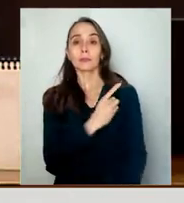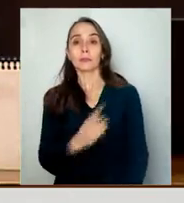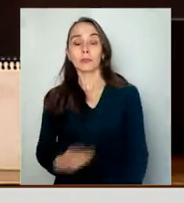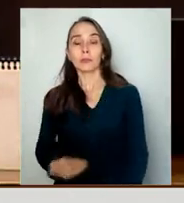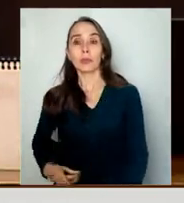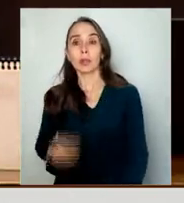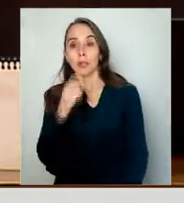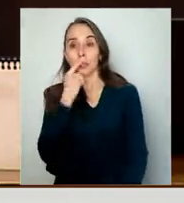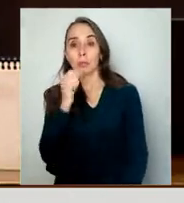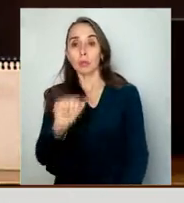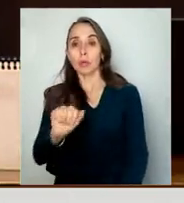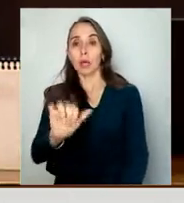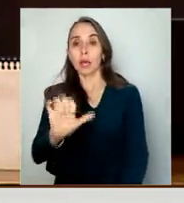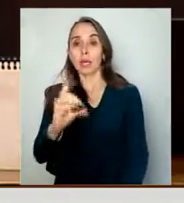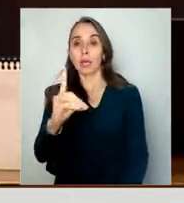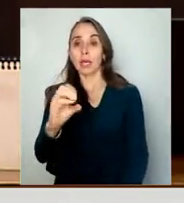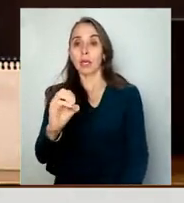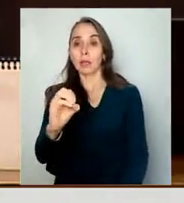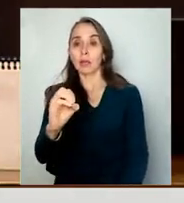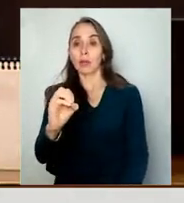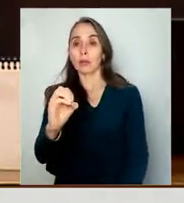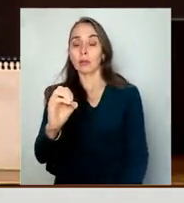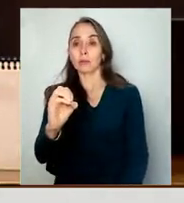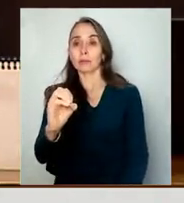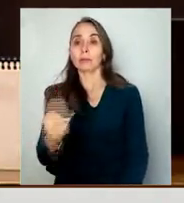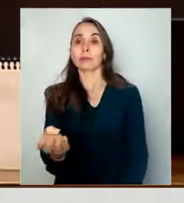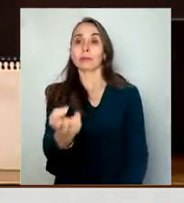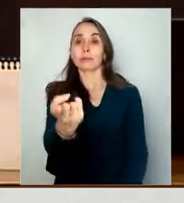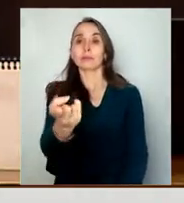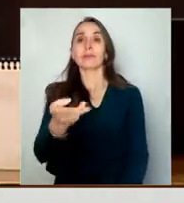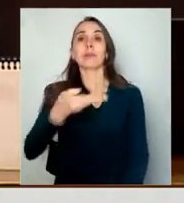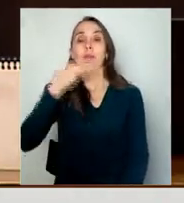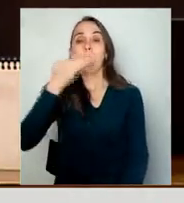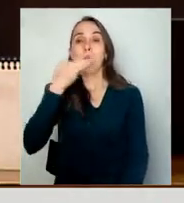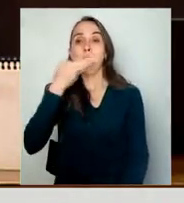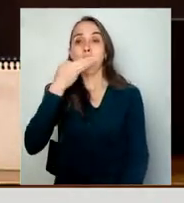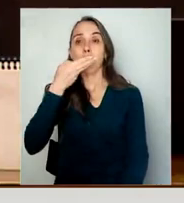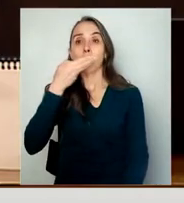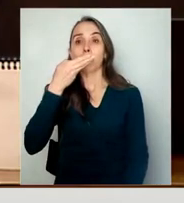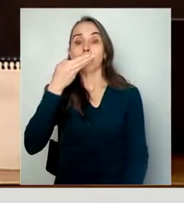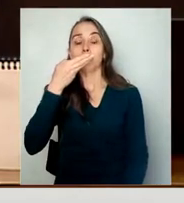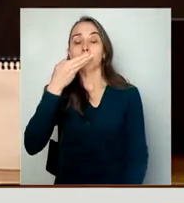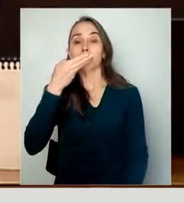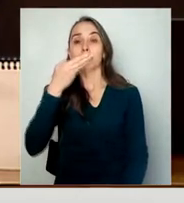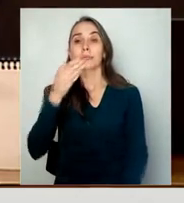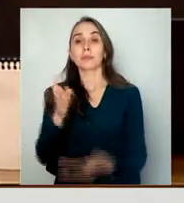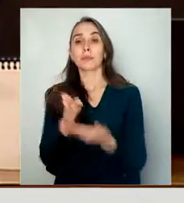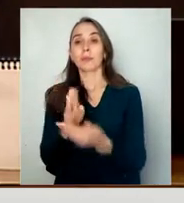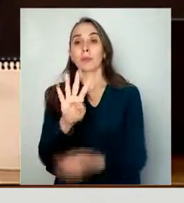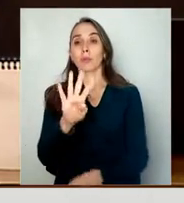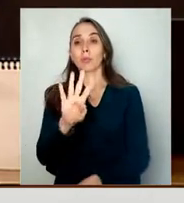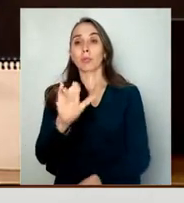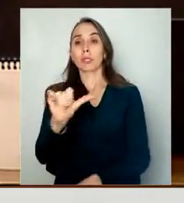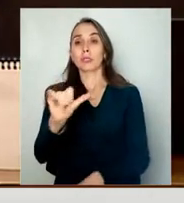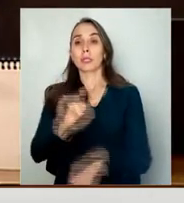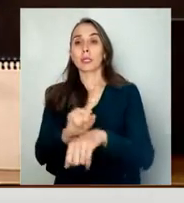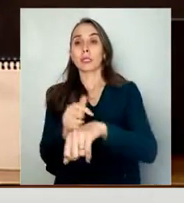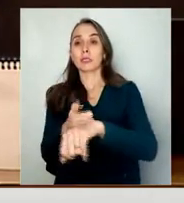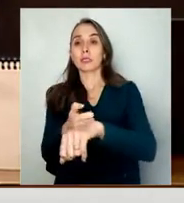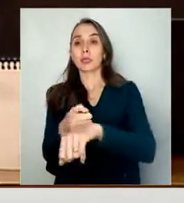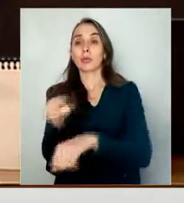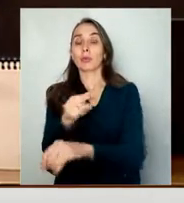aedo le damos la palabra ahora correspondiente el uso hasta cuarenta y seis segundos al comité